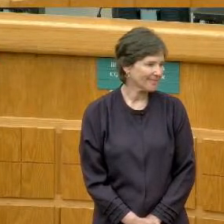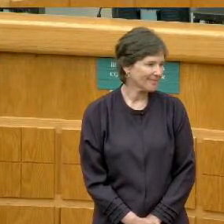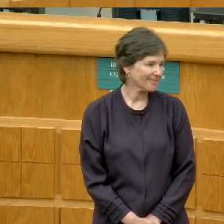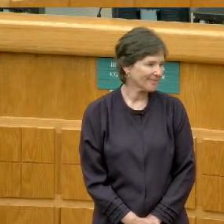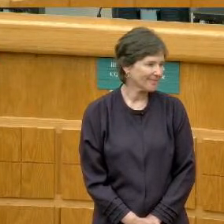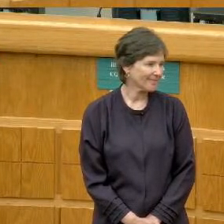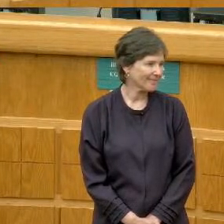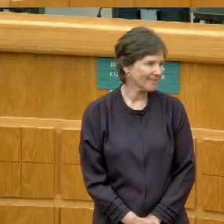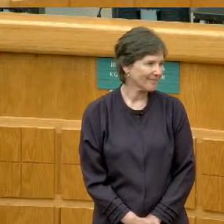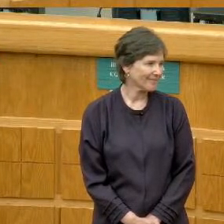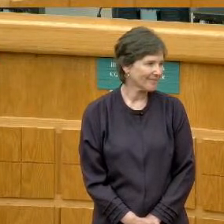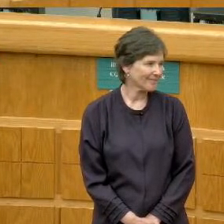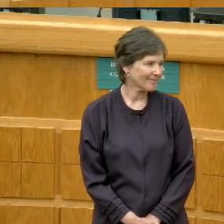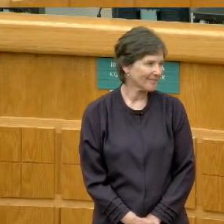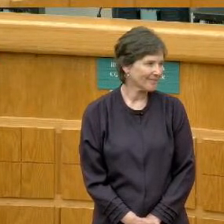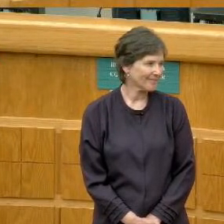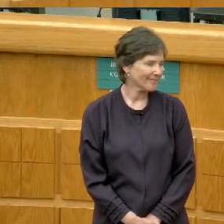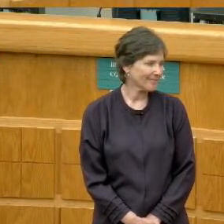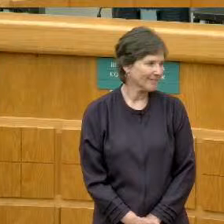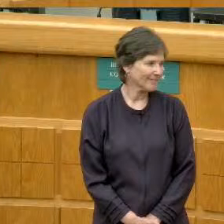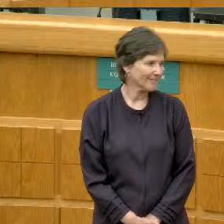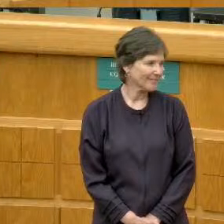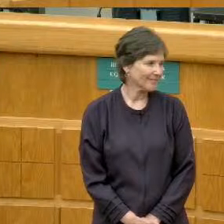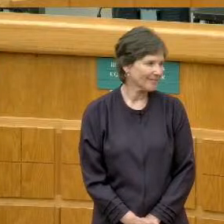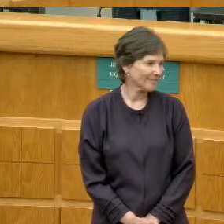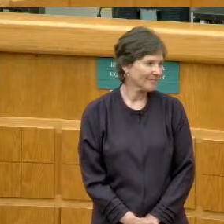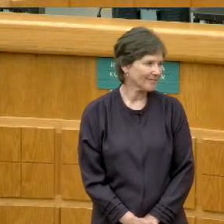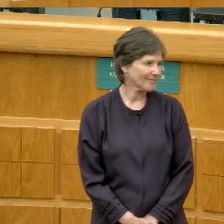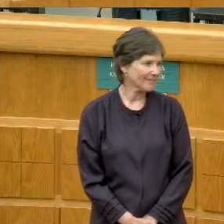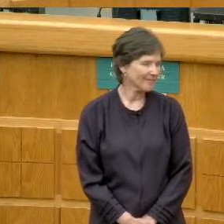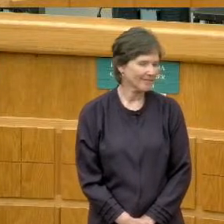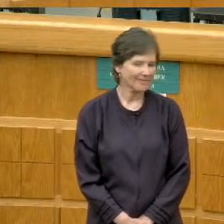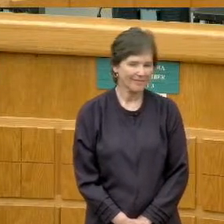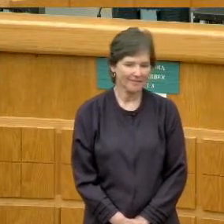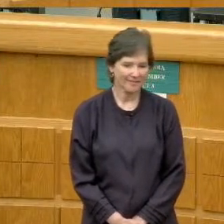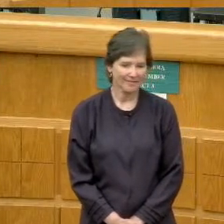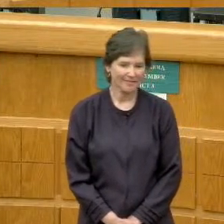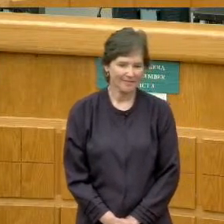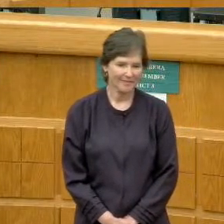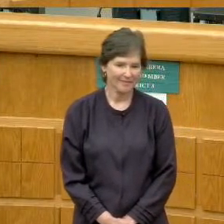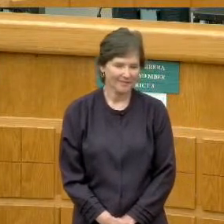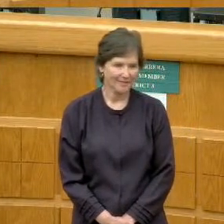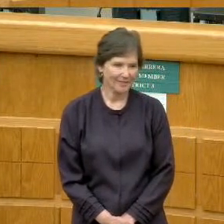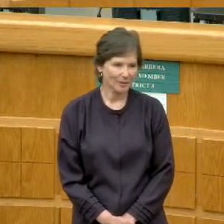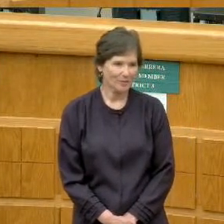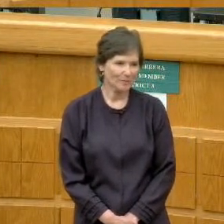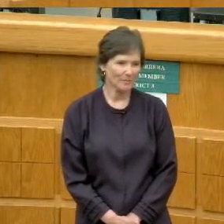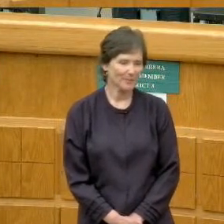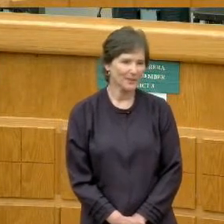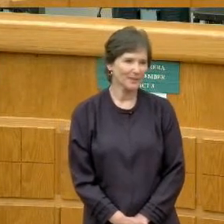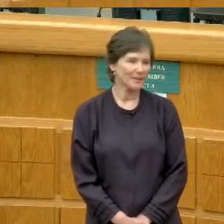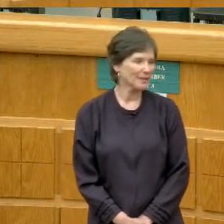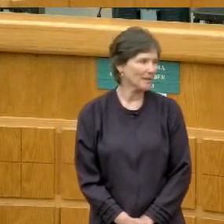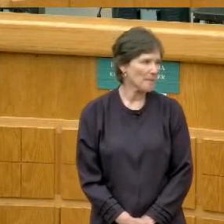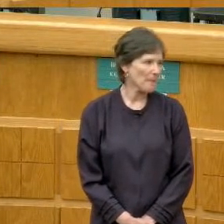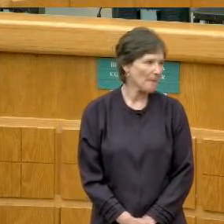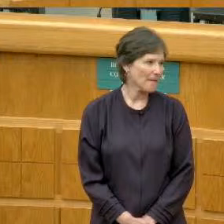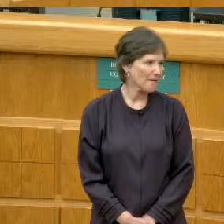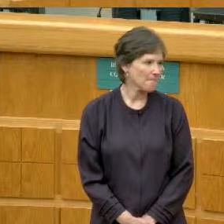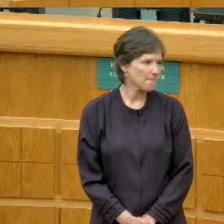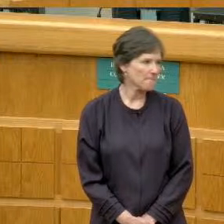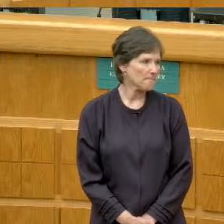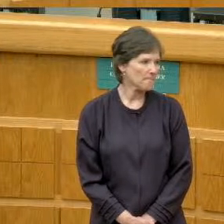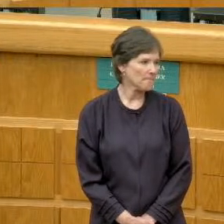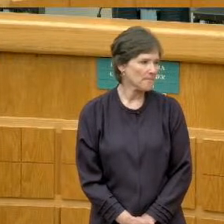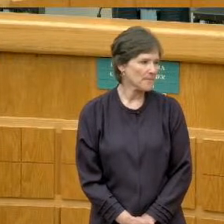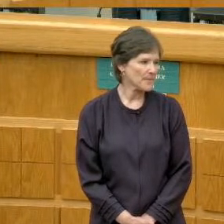por parte de la Agencia Estatal de Educación relacionados a la vacunación son los mismos. El requisito actual es que todos los estudiantes deben estar al